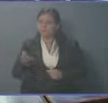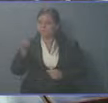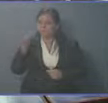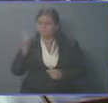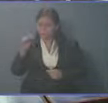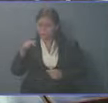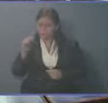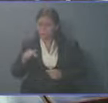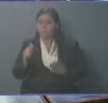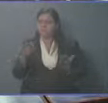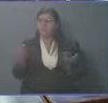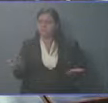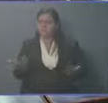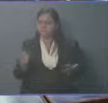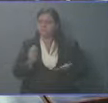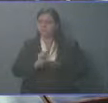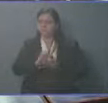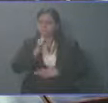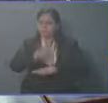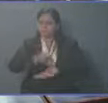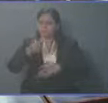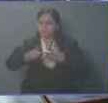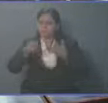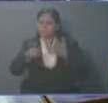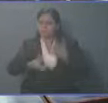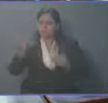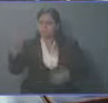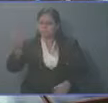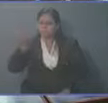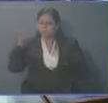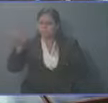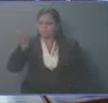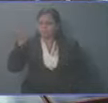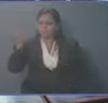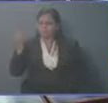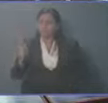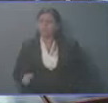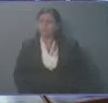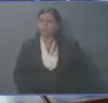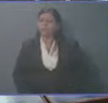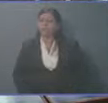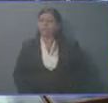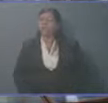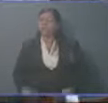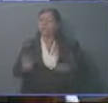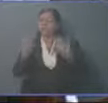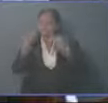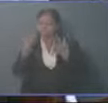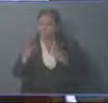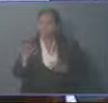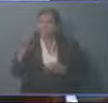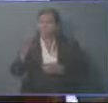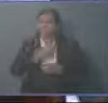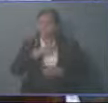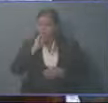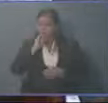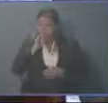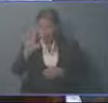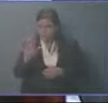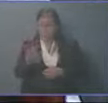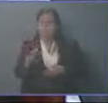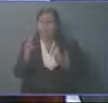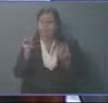en el pasado reciente porque se creara la ley de emergencia. Y queremos decir, y se darán